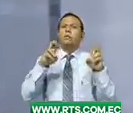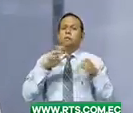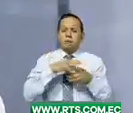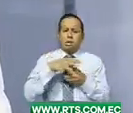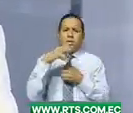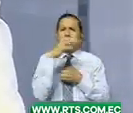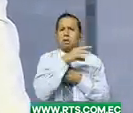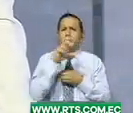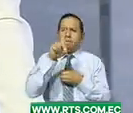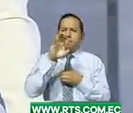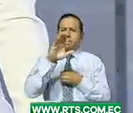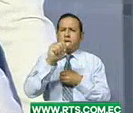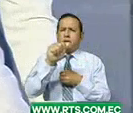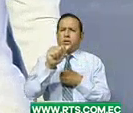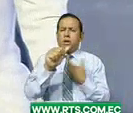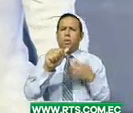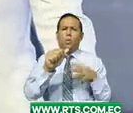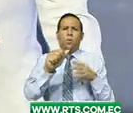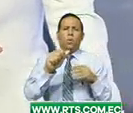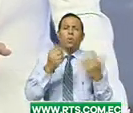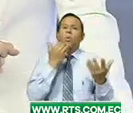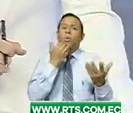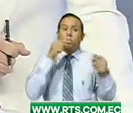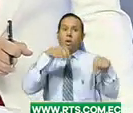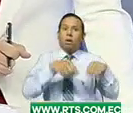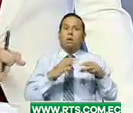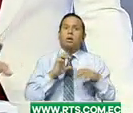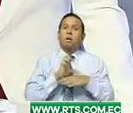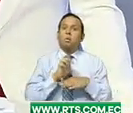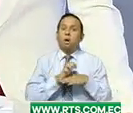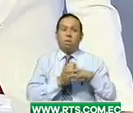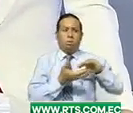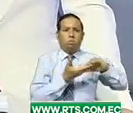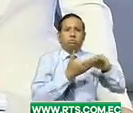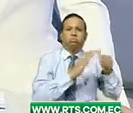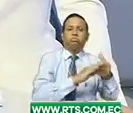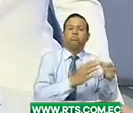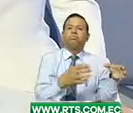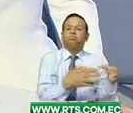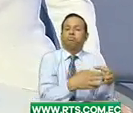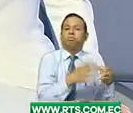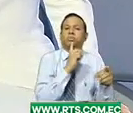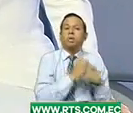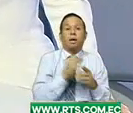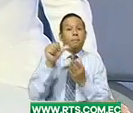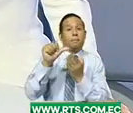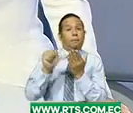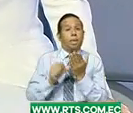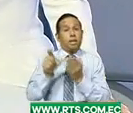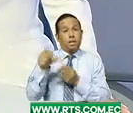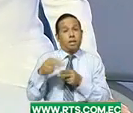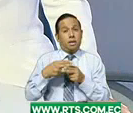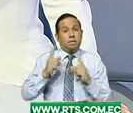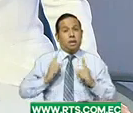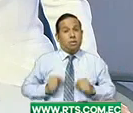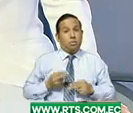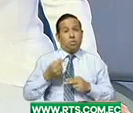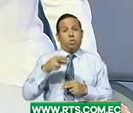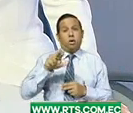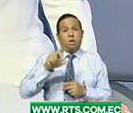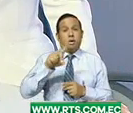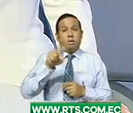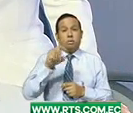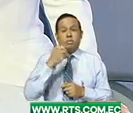del COVID-19 es comunitaria en Ecuador. La ministra de Salud, Jimena Garzón, confirmó que existen casos con